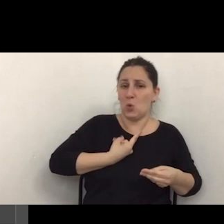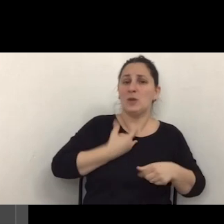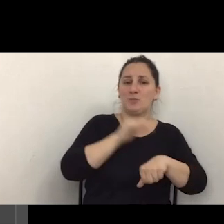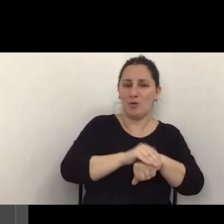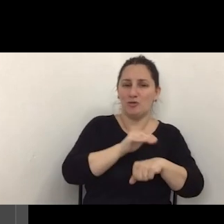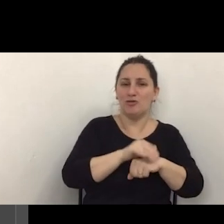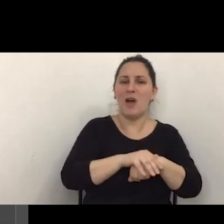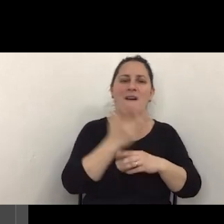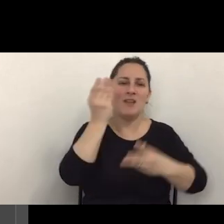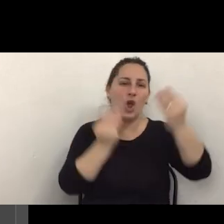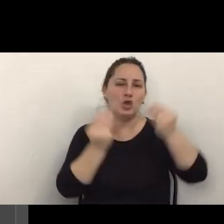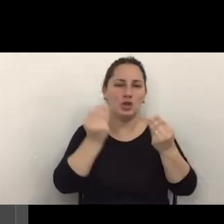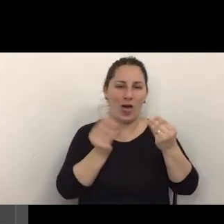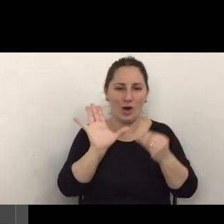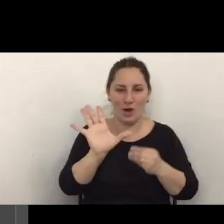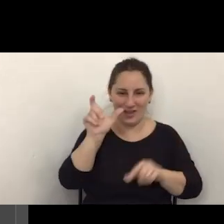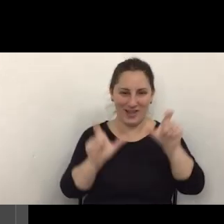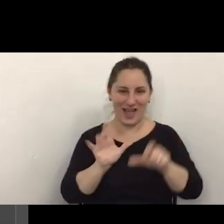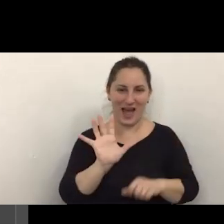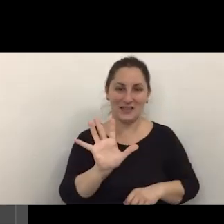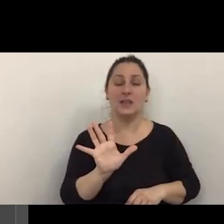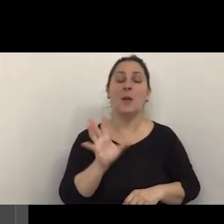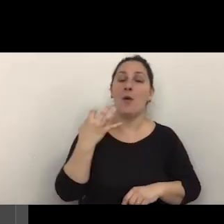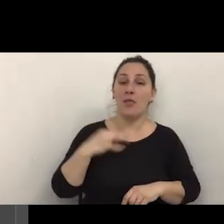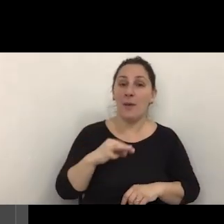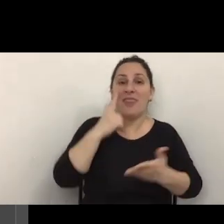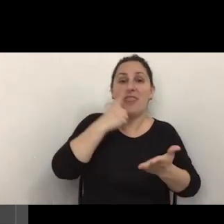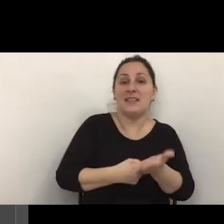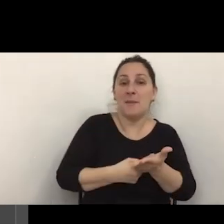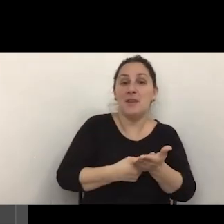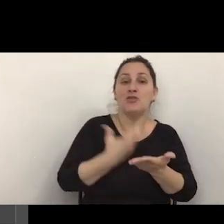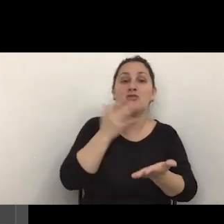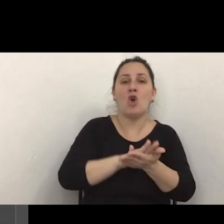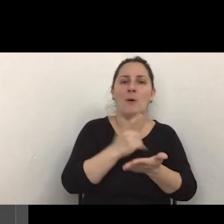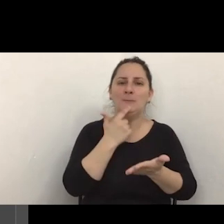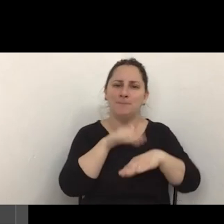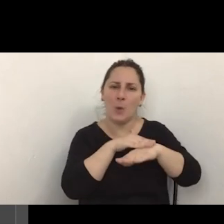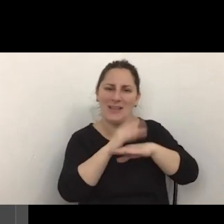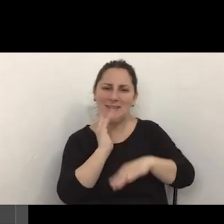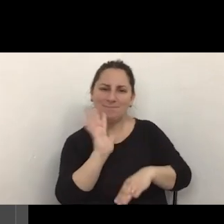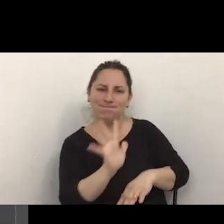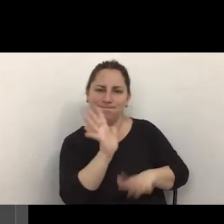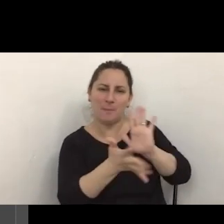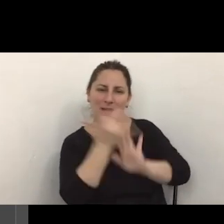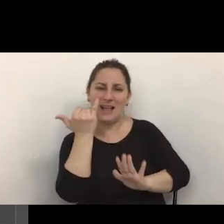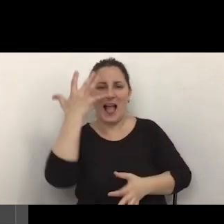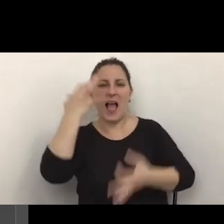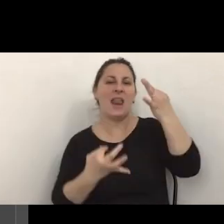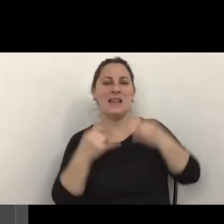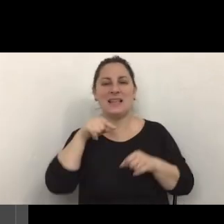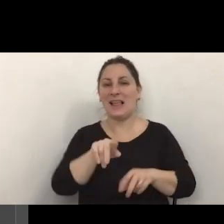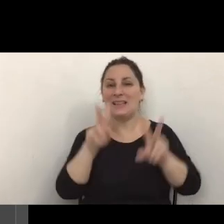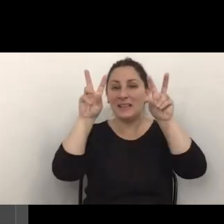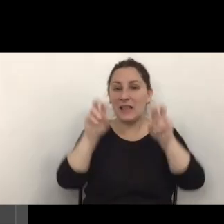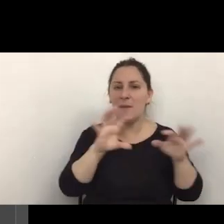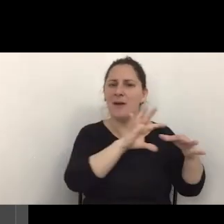los contadores, pero como esto tiene que ver con la determinación sobre base presunta, me parece que entrar a analizar estas cuestiones relacionadas con